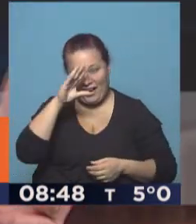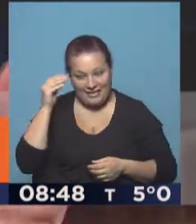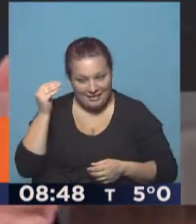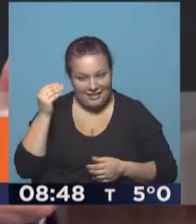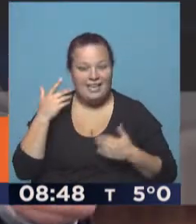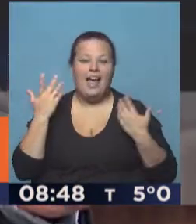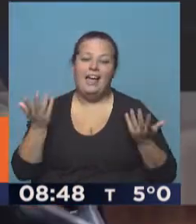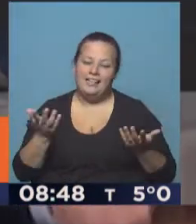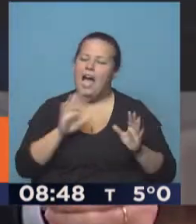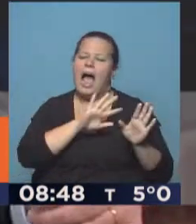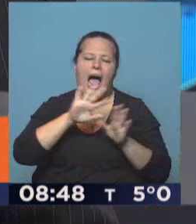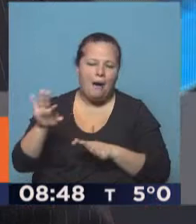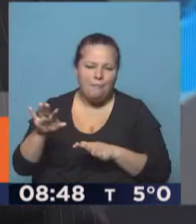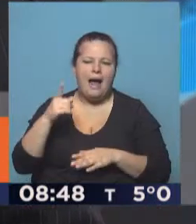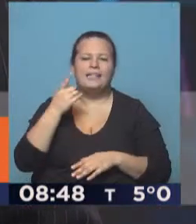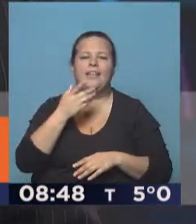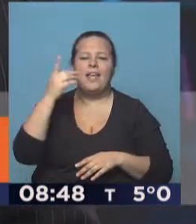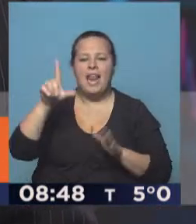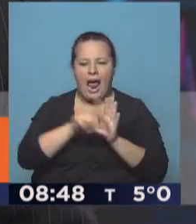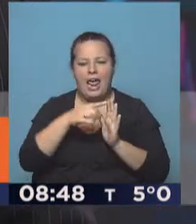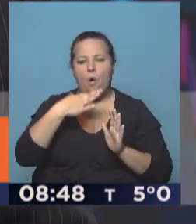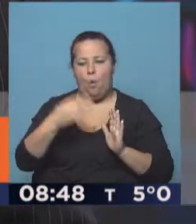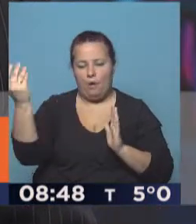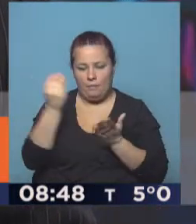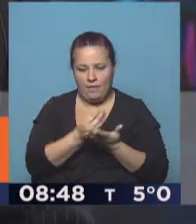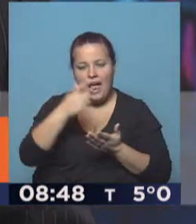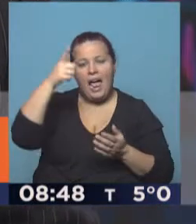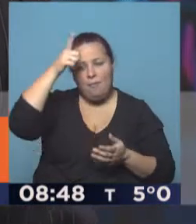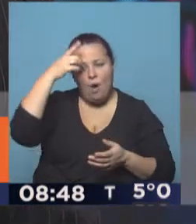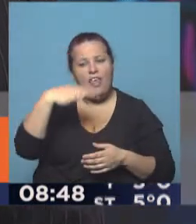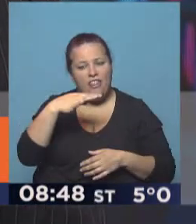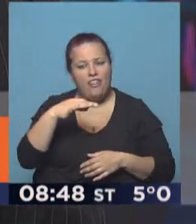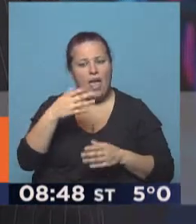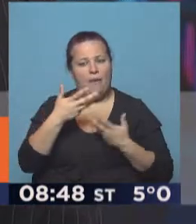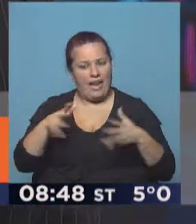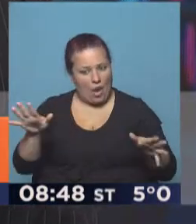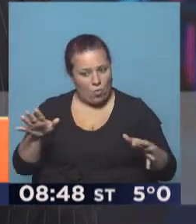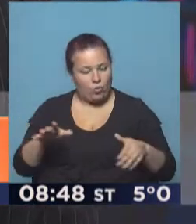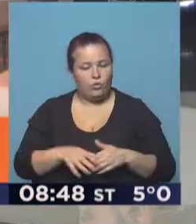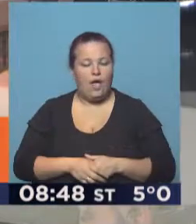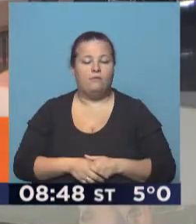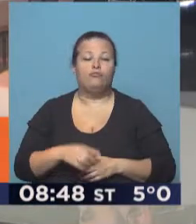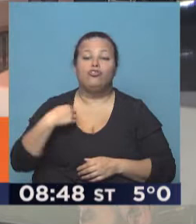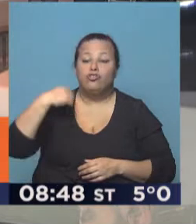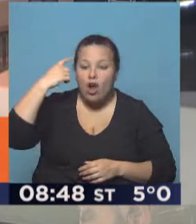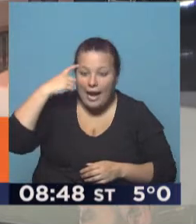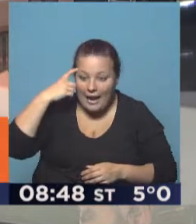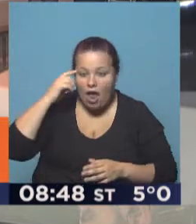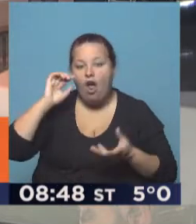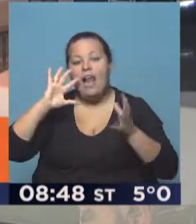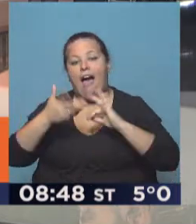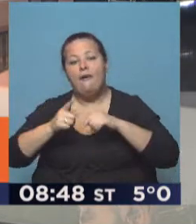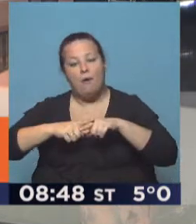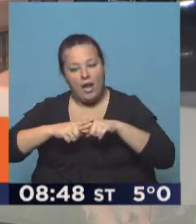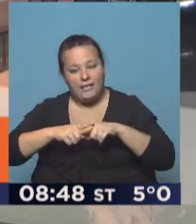Entonces tampoco más allá de tener un mandato constitucional, la procuradora, ¿tendría que dar un paso al costado? Yo creo que